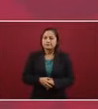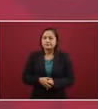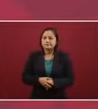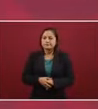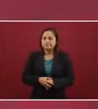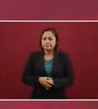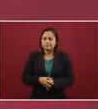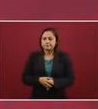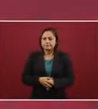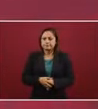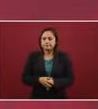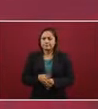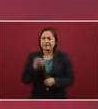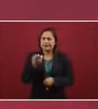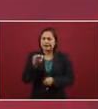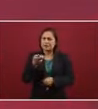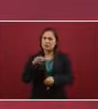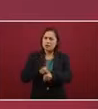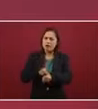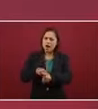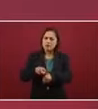estar en una campaña permanente.